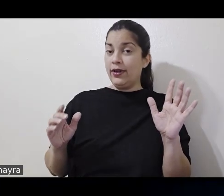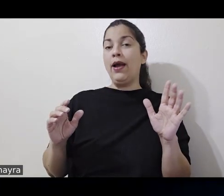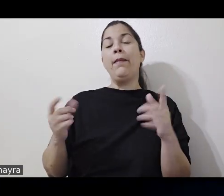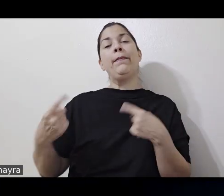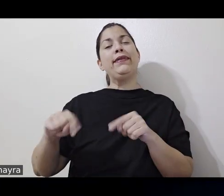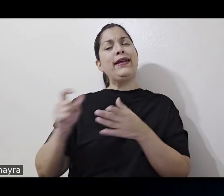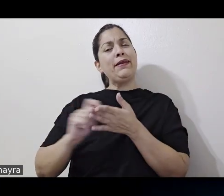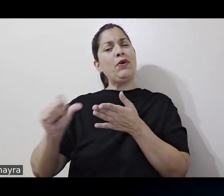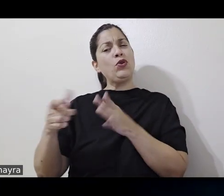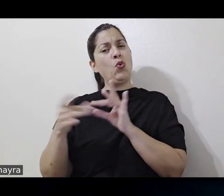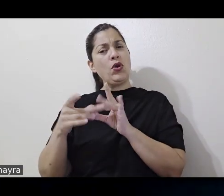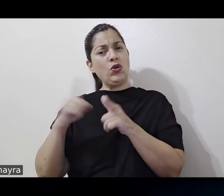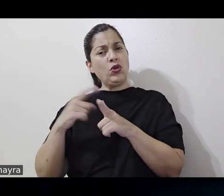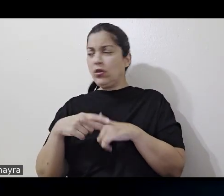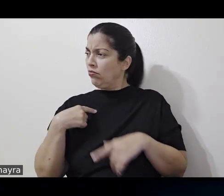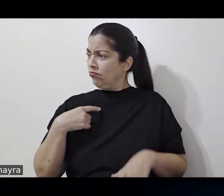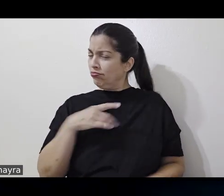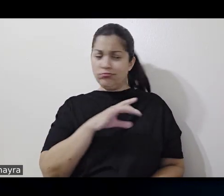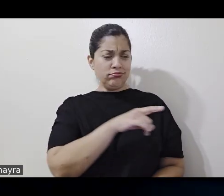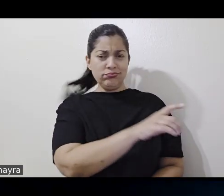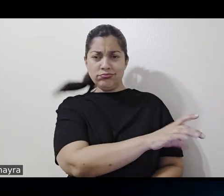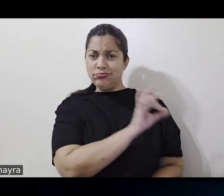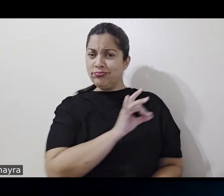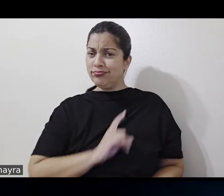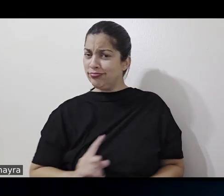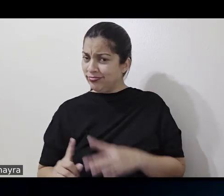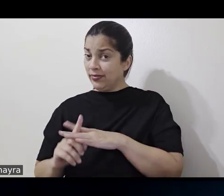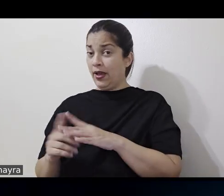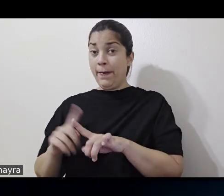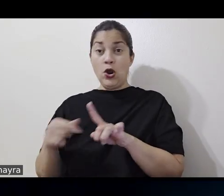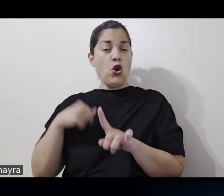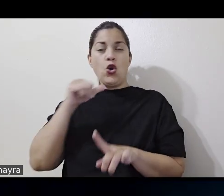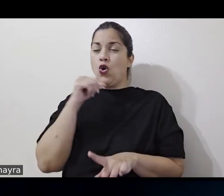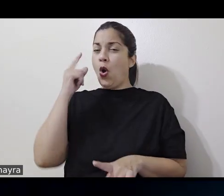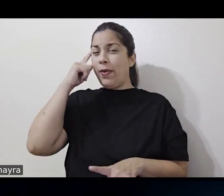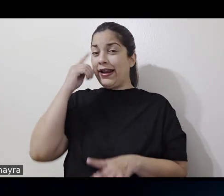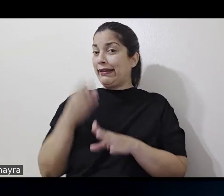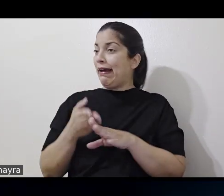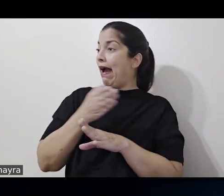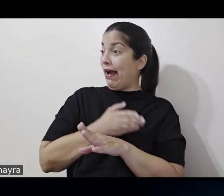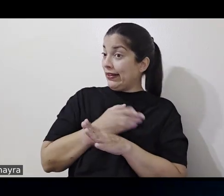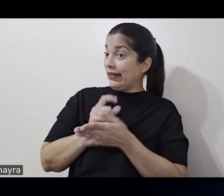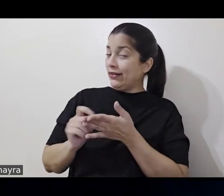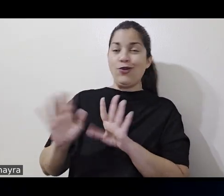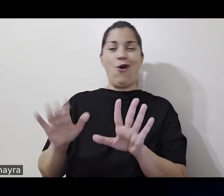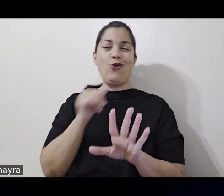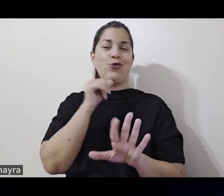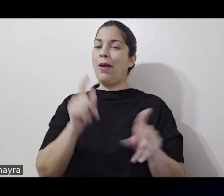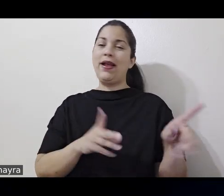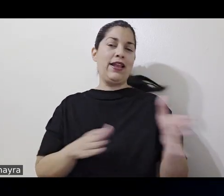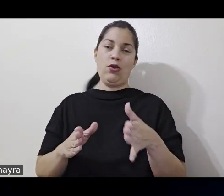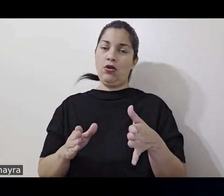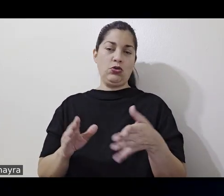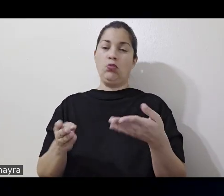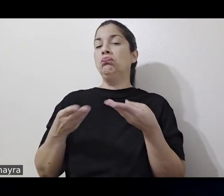dice, oye, vamos a meterlo aquí. Sí, pero exacto. No lo hizo en frío antes de escribir ambos cuentos, ¿no? No, eso no estaba planeado. Eso